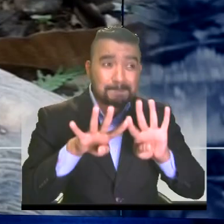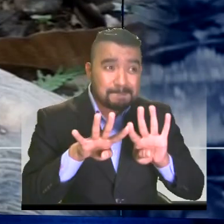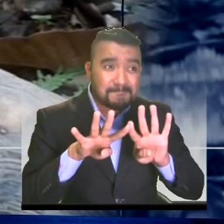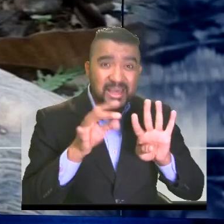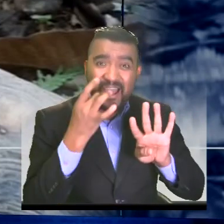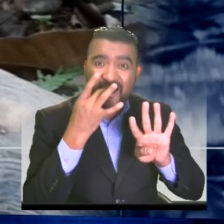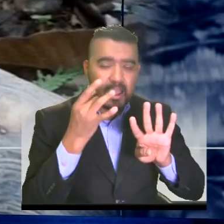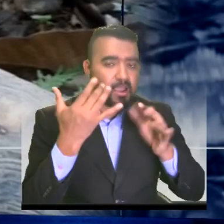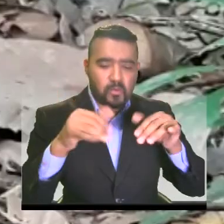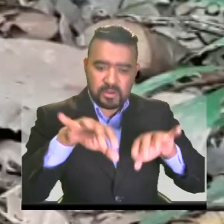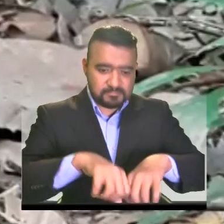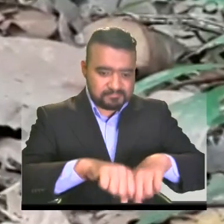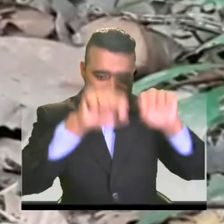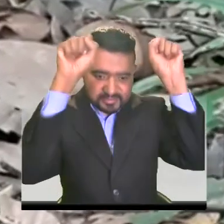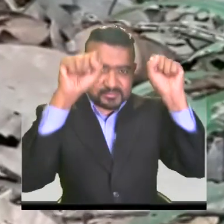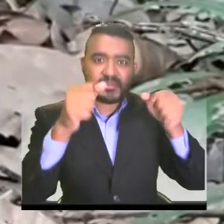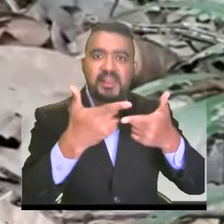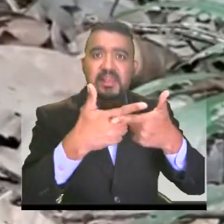ser rescatados.